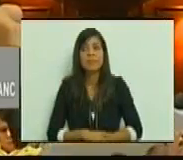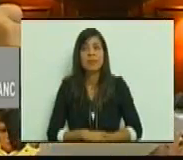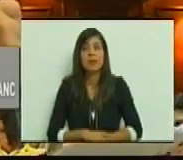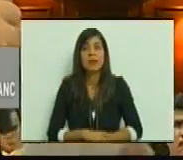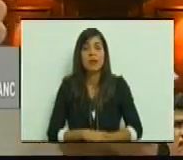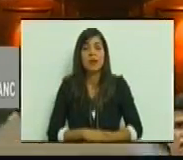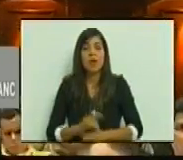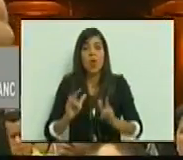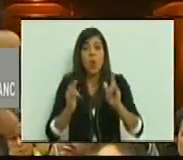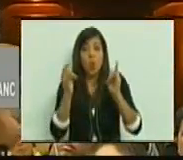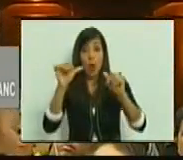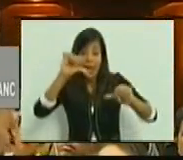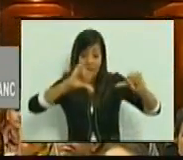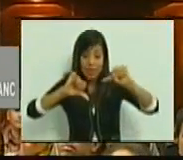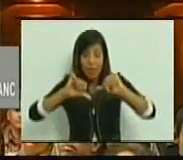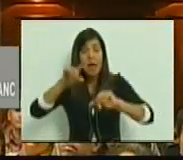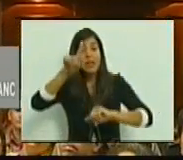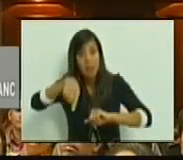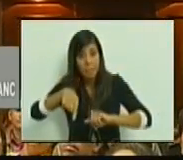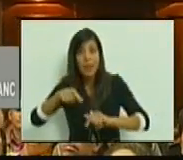agrícolas de uso industrial.